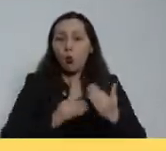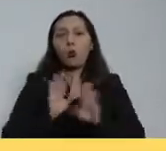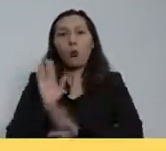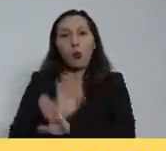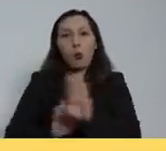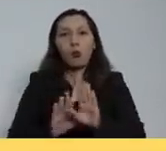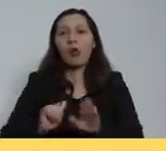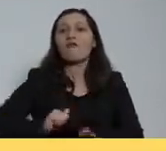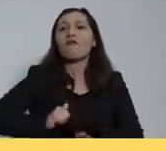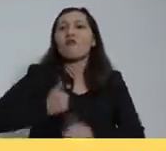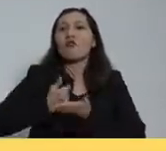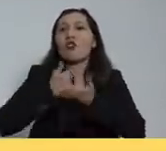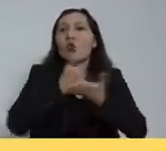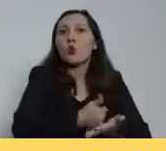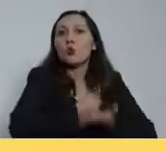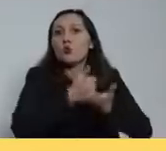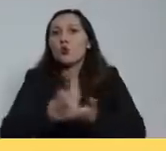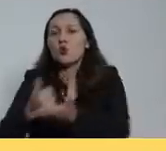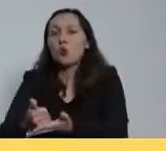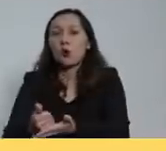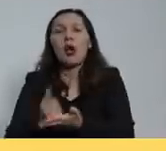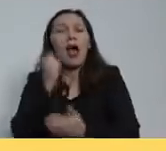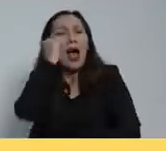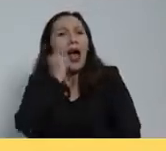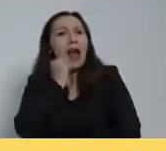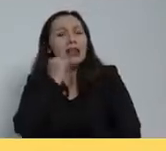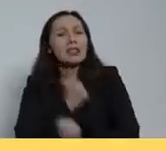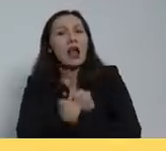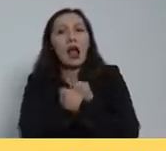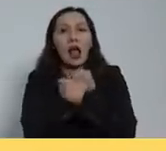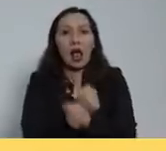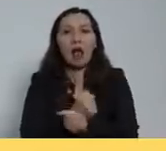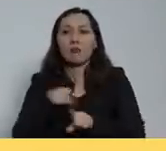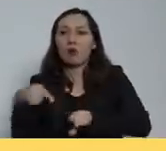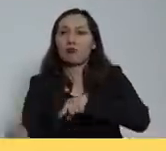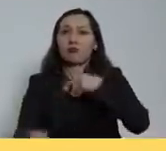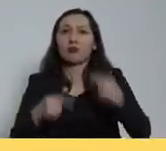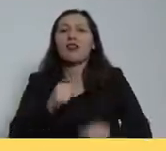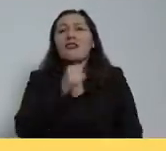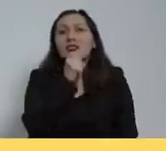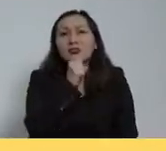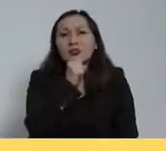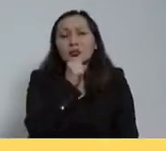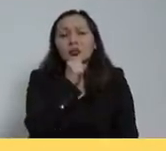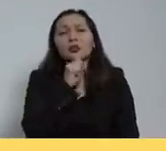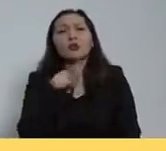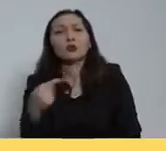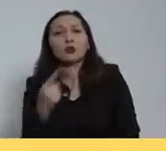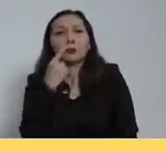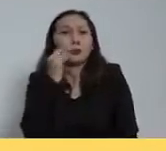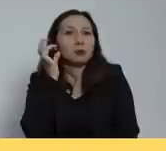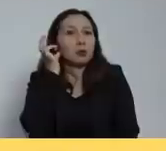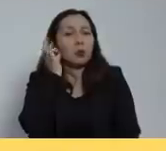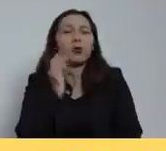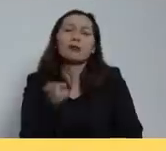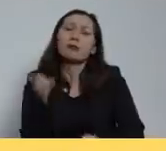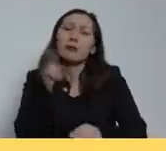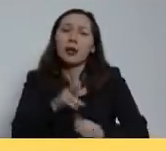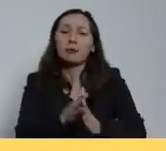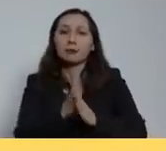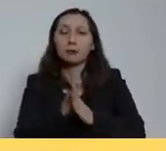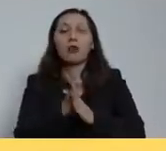por solidaridad, por cariño, por amor a nuestros viejitas y viejitos, y queremos